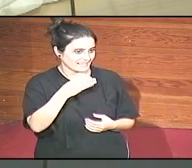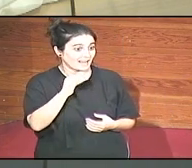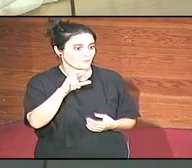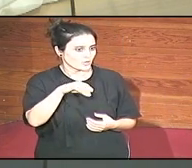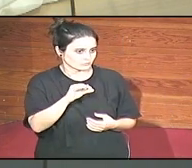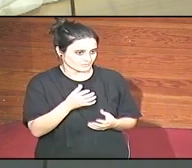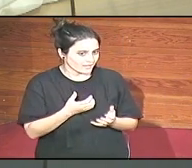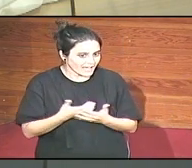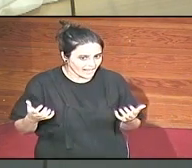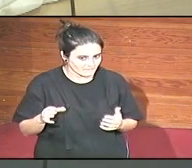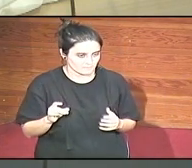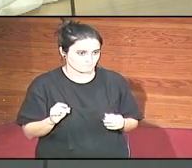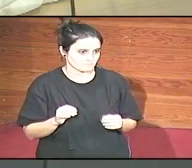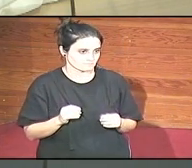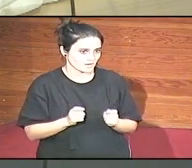tan